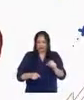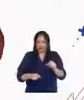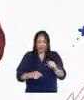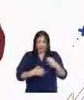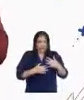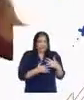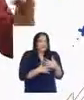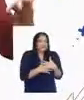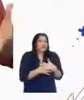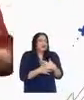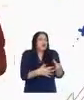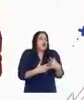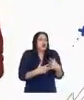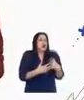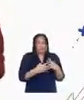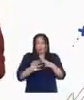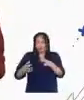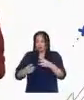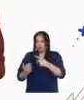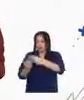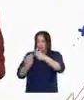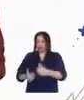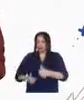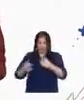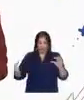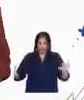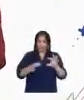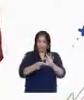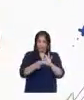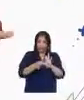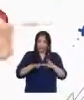tu vocación y tu proyecto de vida?